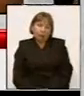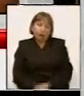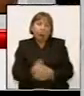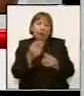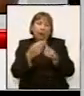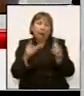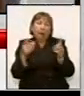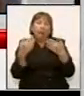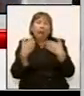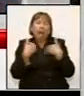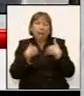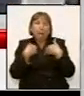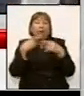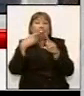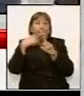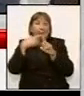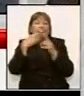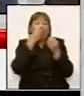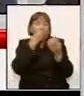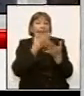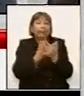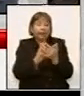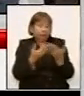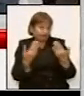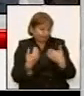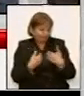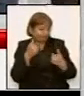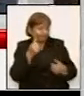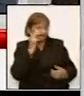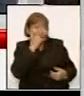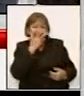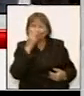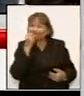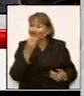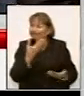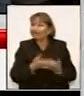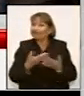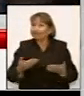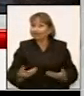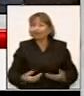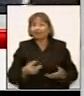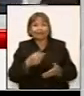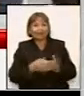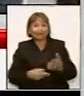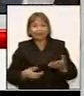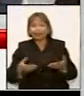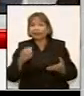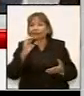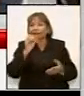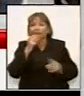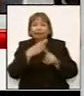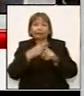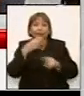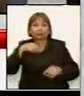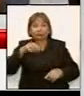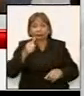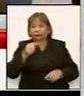también claro, tiene su lado positivo la región correcto. Pasco. Tiene su maravilla, sus paisajes, que es Oxapampa, y